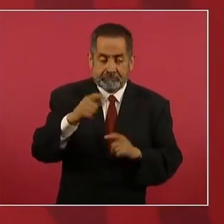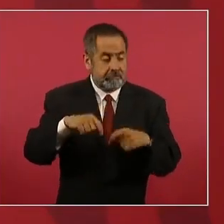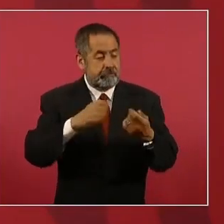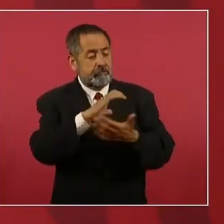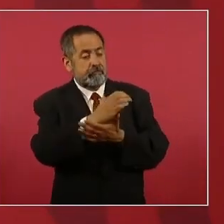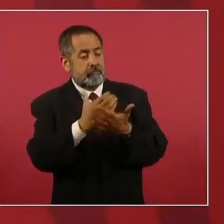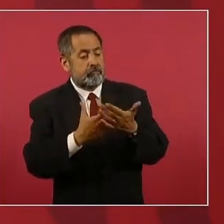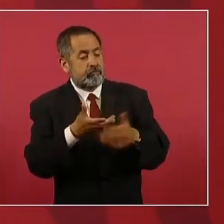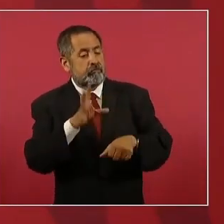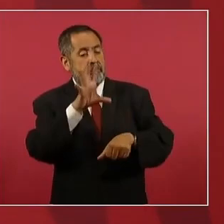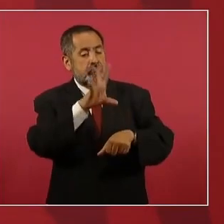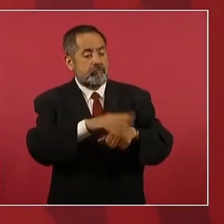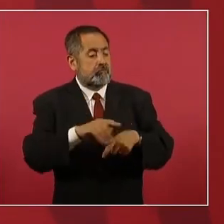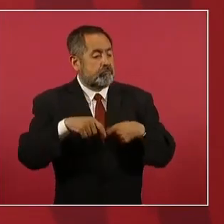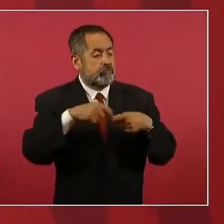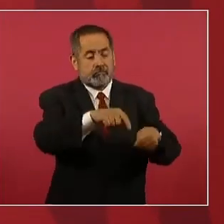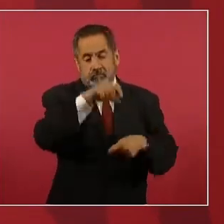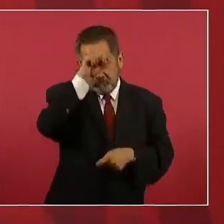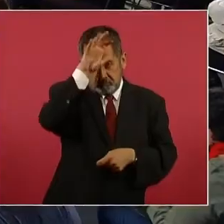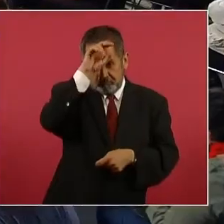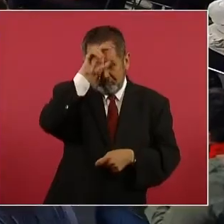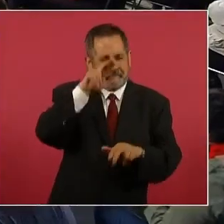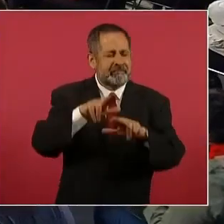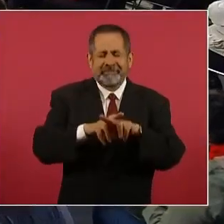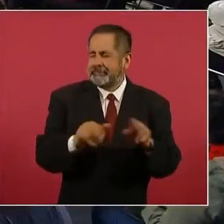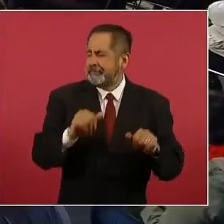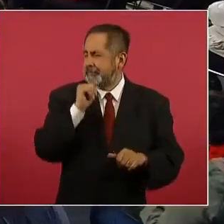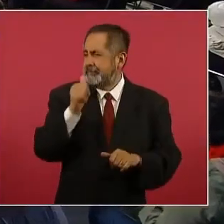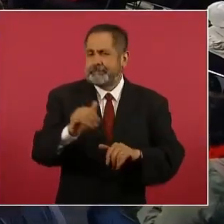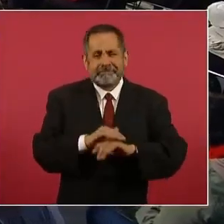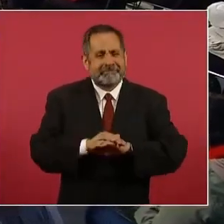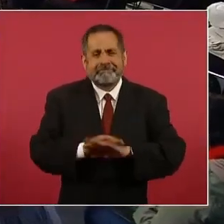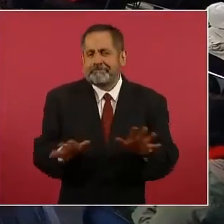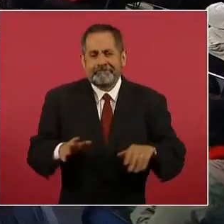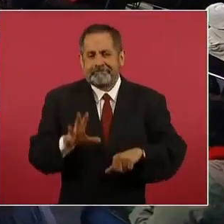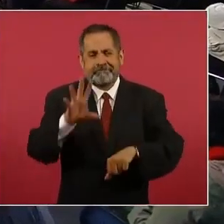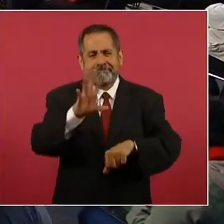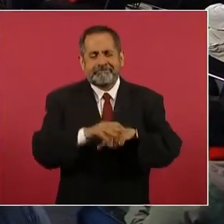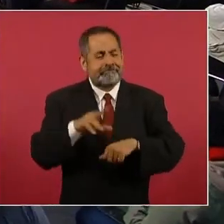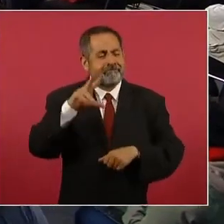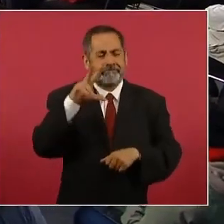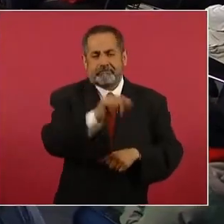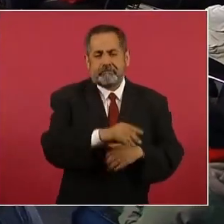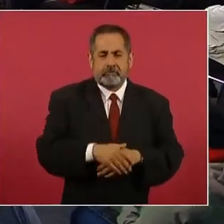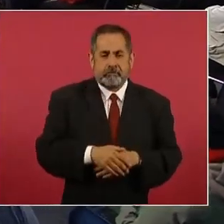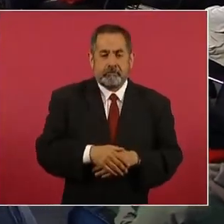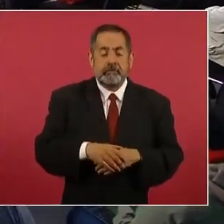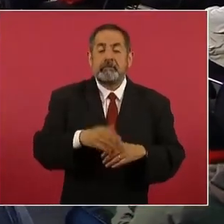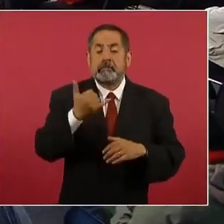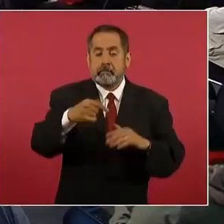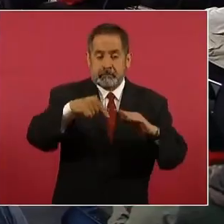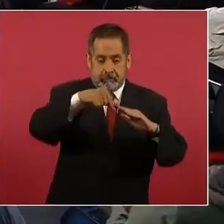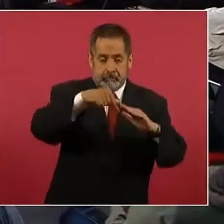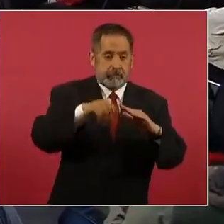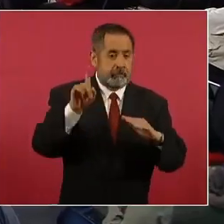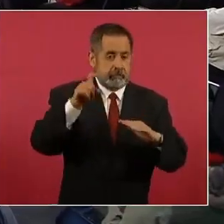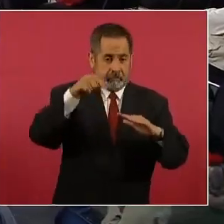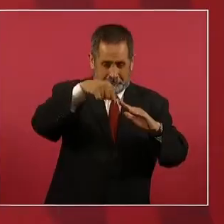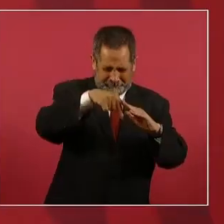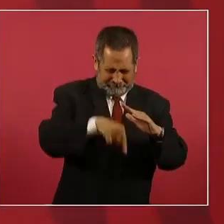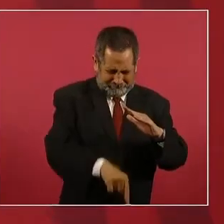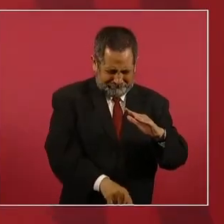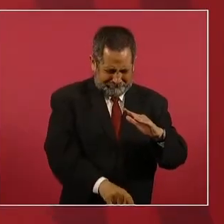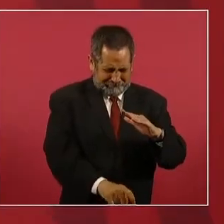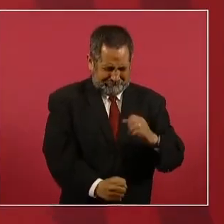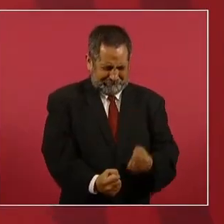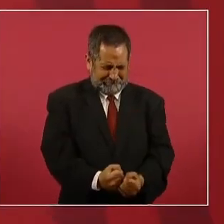contrato, una concesión minera desde que estamos. Okay. No se permite el fracking, no se